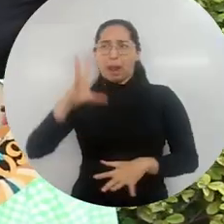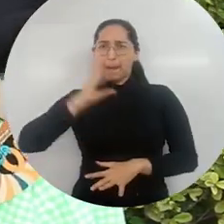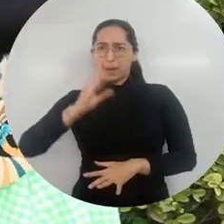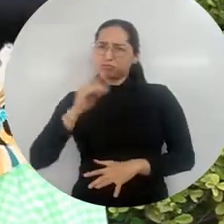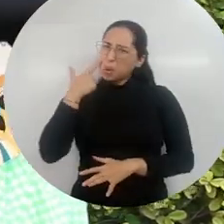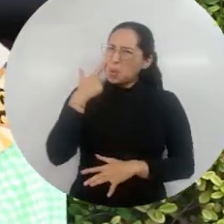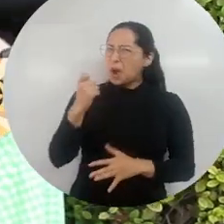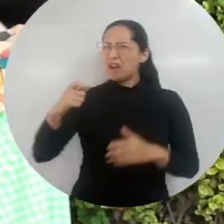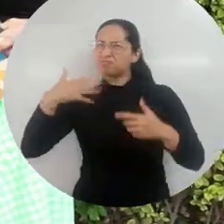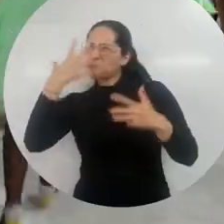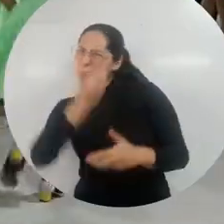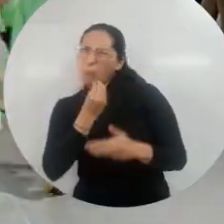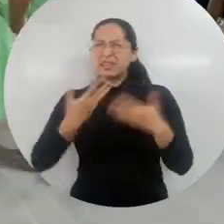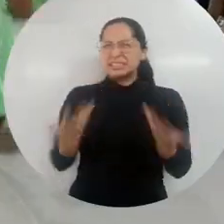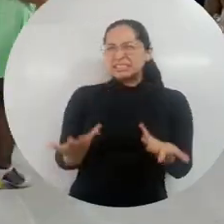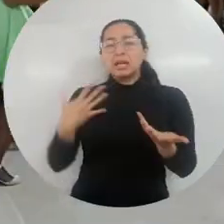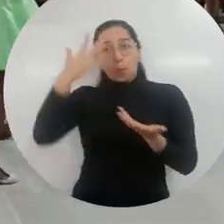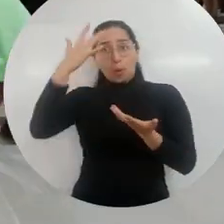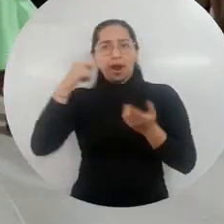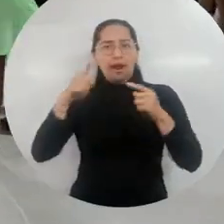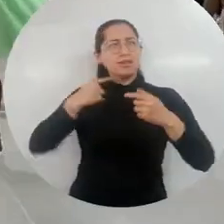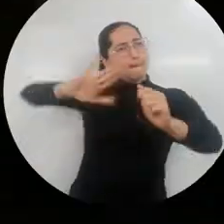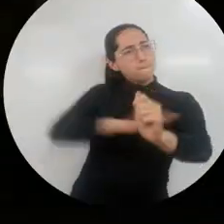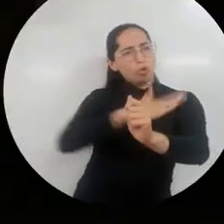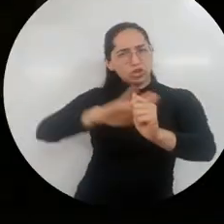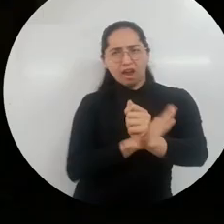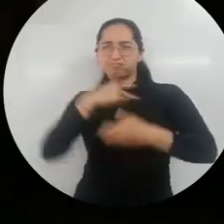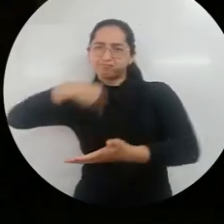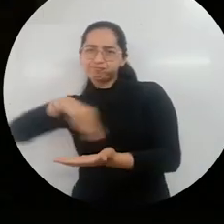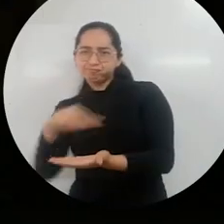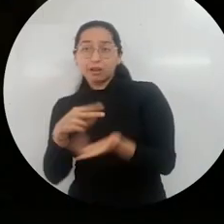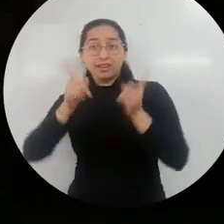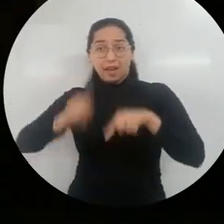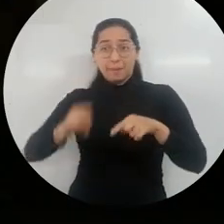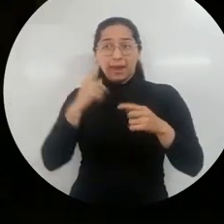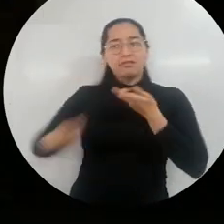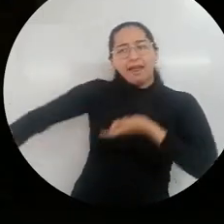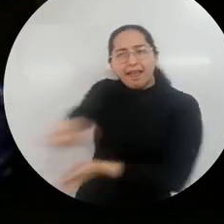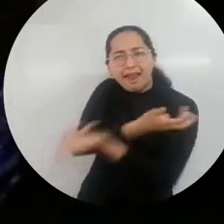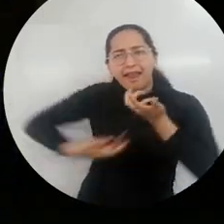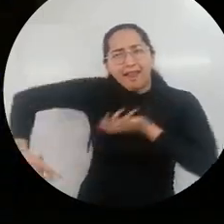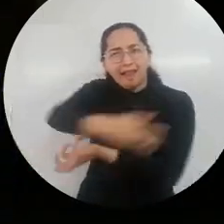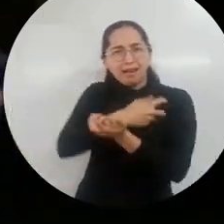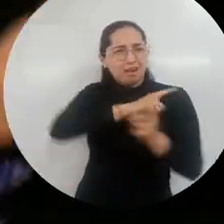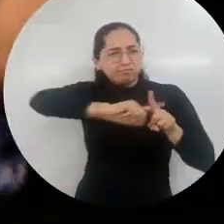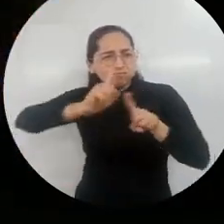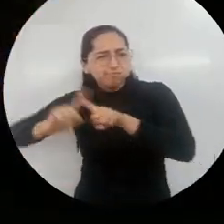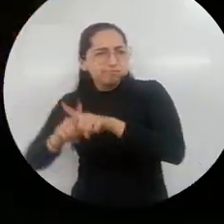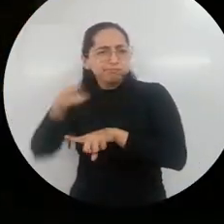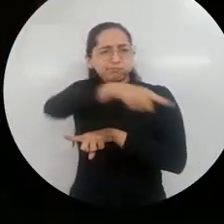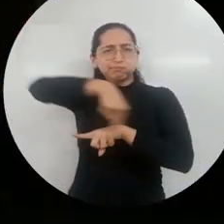Es una experiencia fabulosa, mágica, maravillosa, en la que la música, el baile y lógicamente el